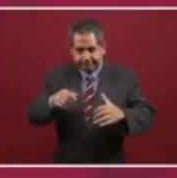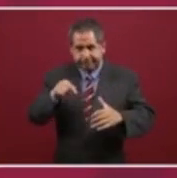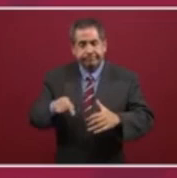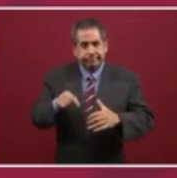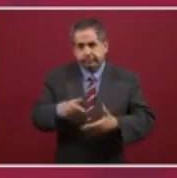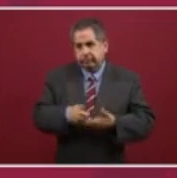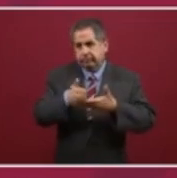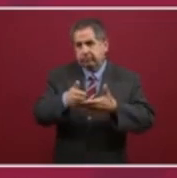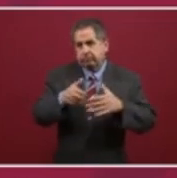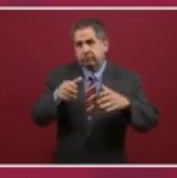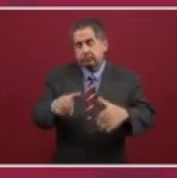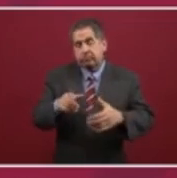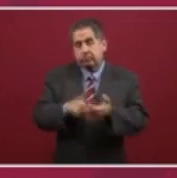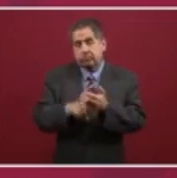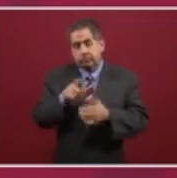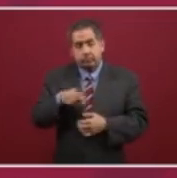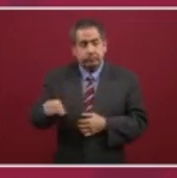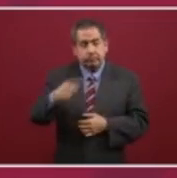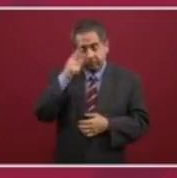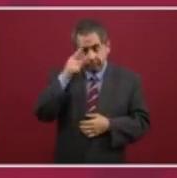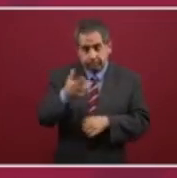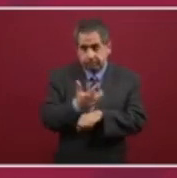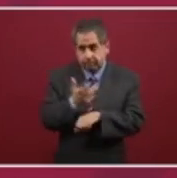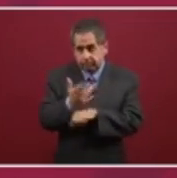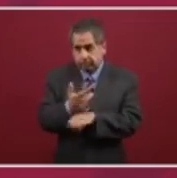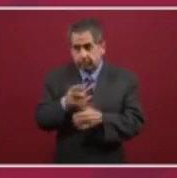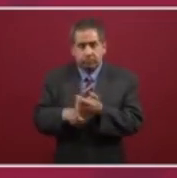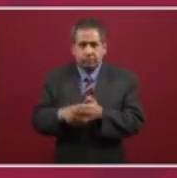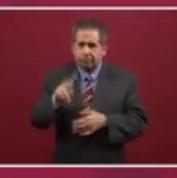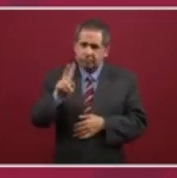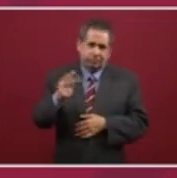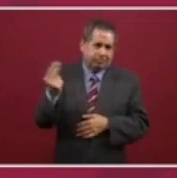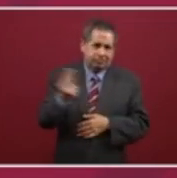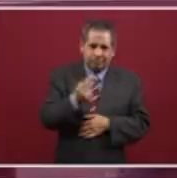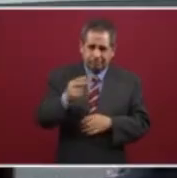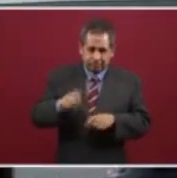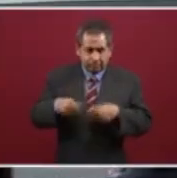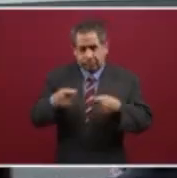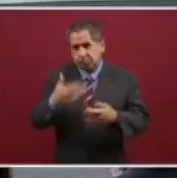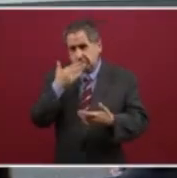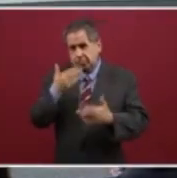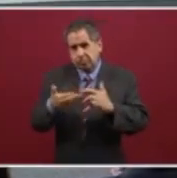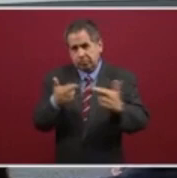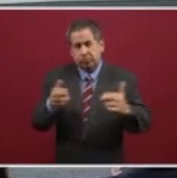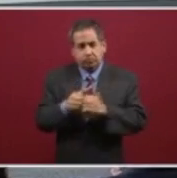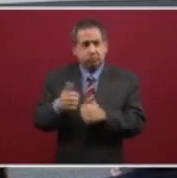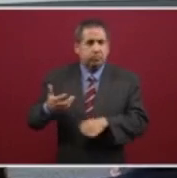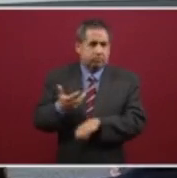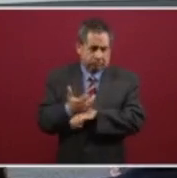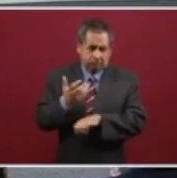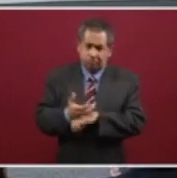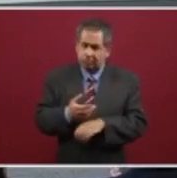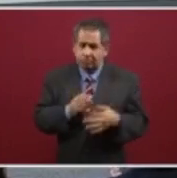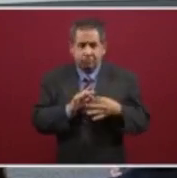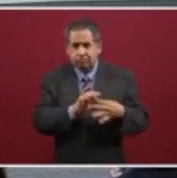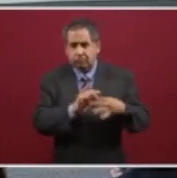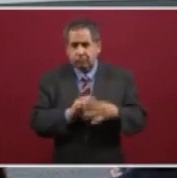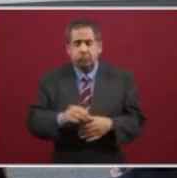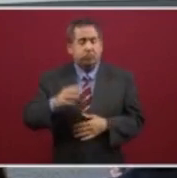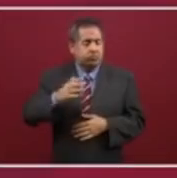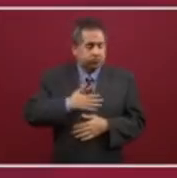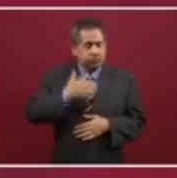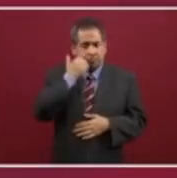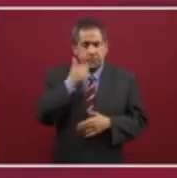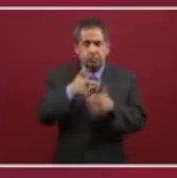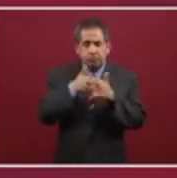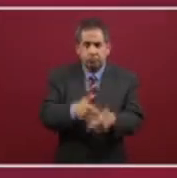ayudar a Estados Unidos. Necesitamos mantener una muy buena relación con el gobierno de Estados Unidos. Yo quiero